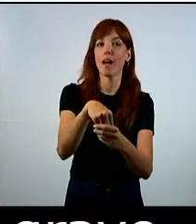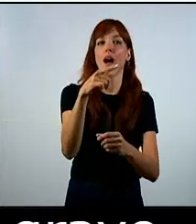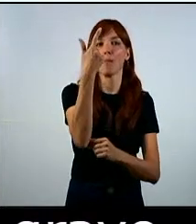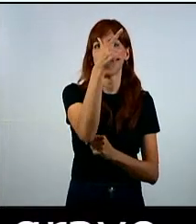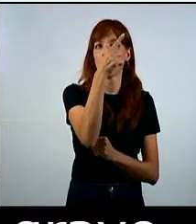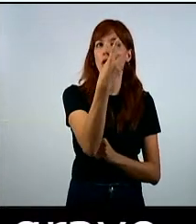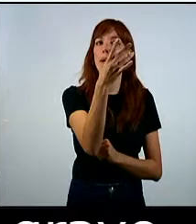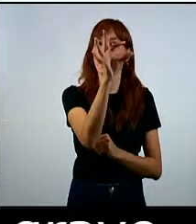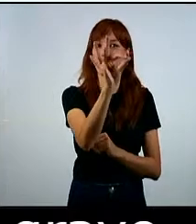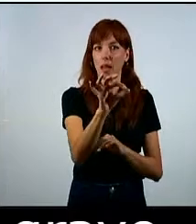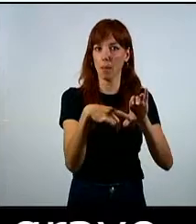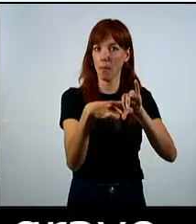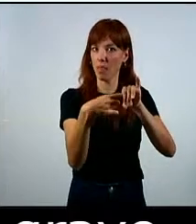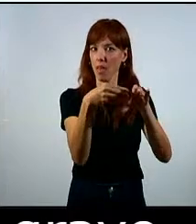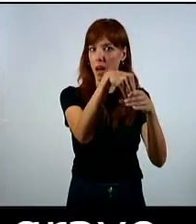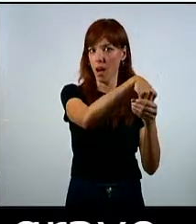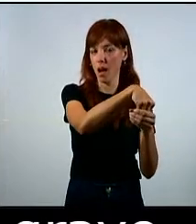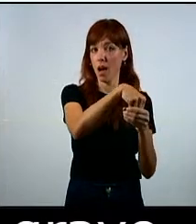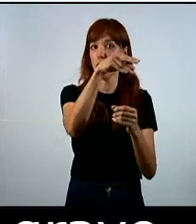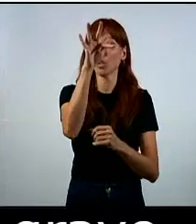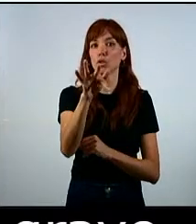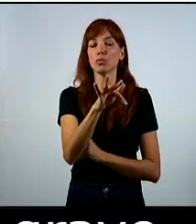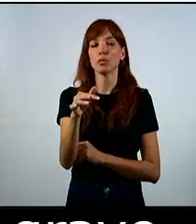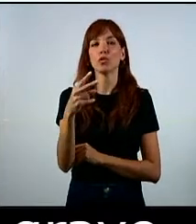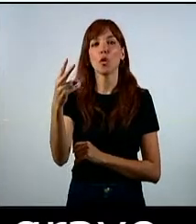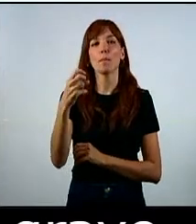y suponen un importe de